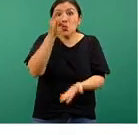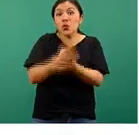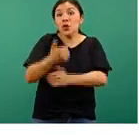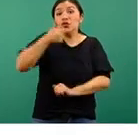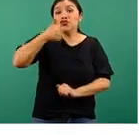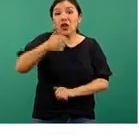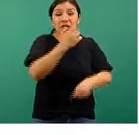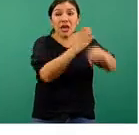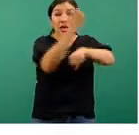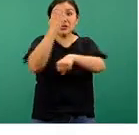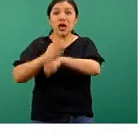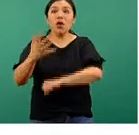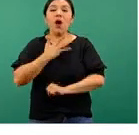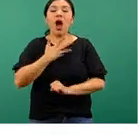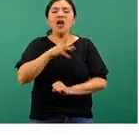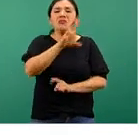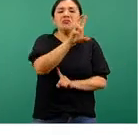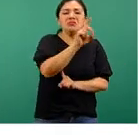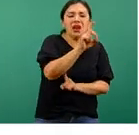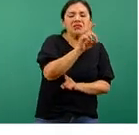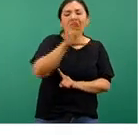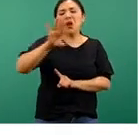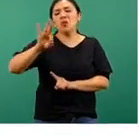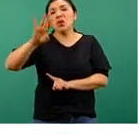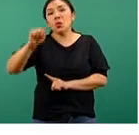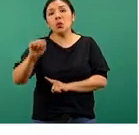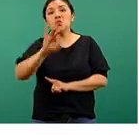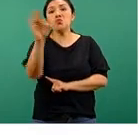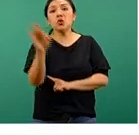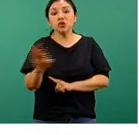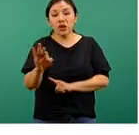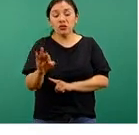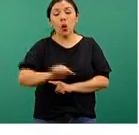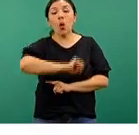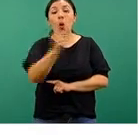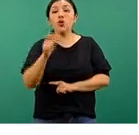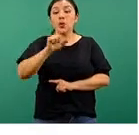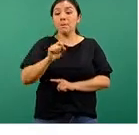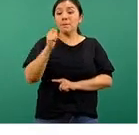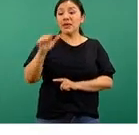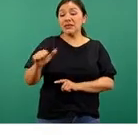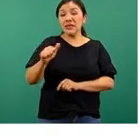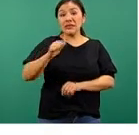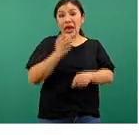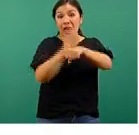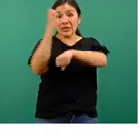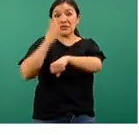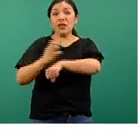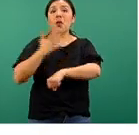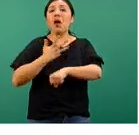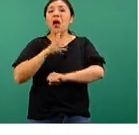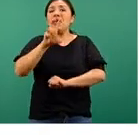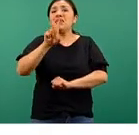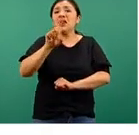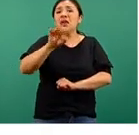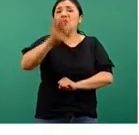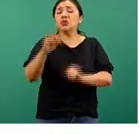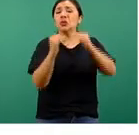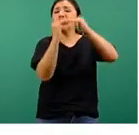ellas están entre 30 y 49% y 26 tienen inclusive menos del 30%. Esto